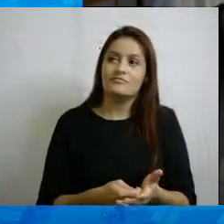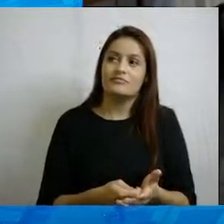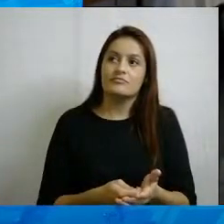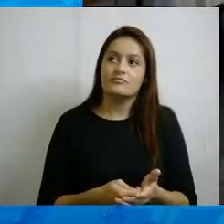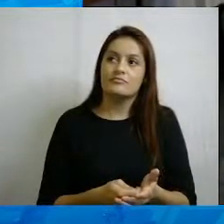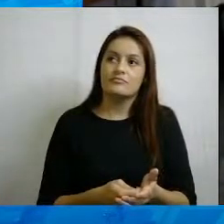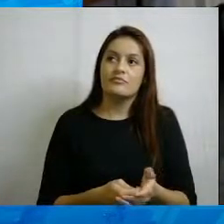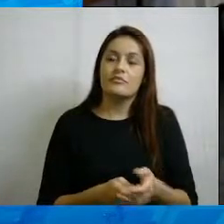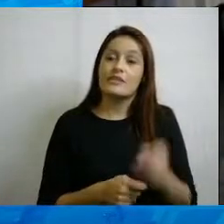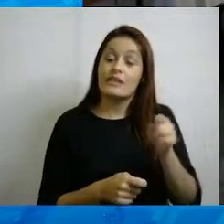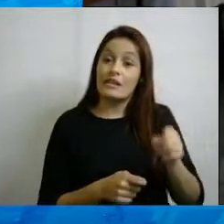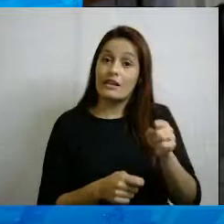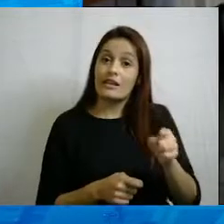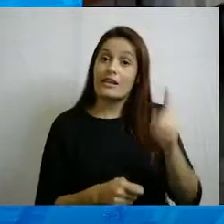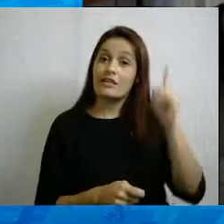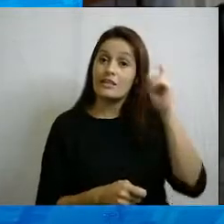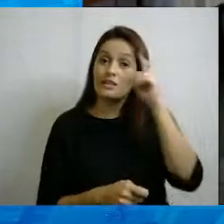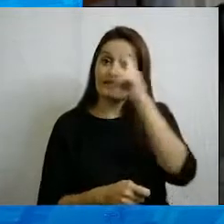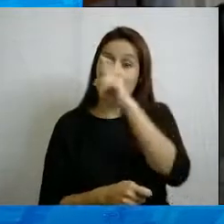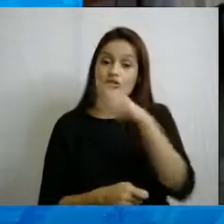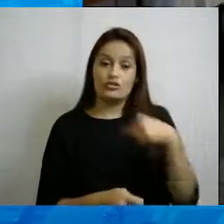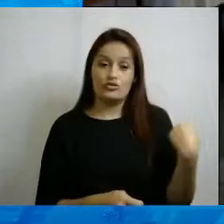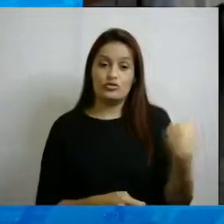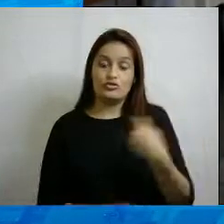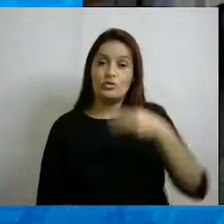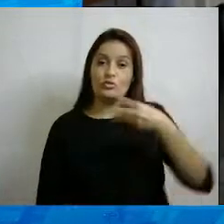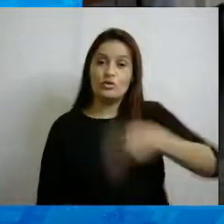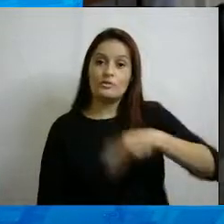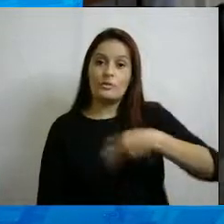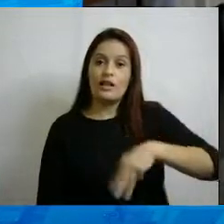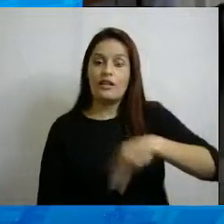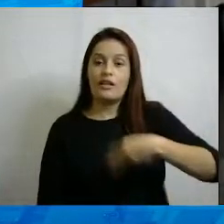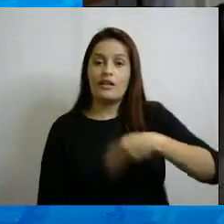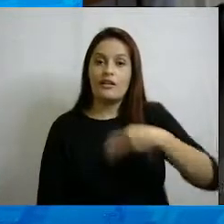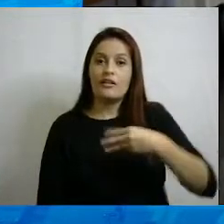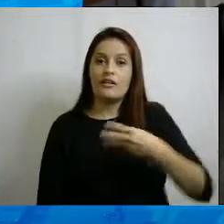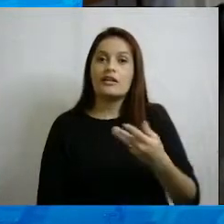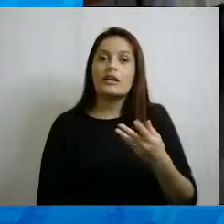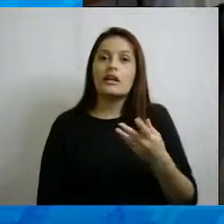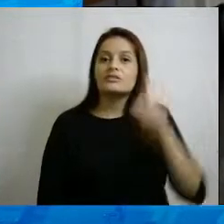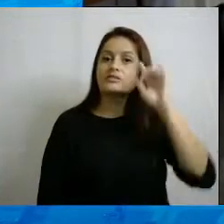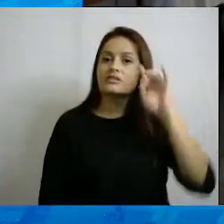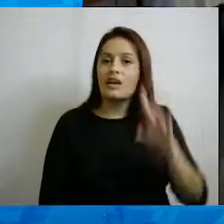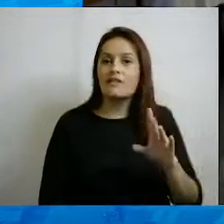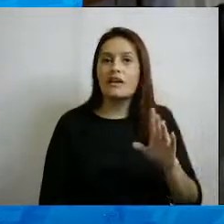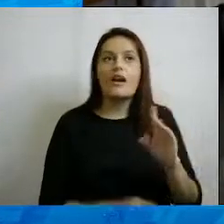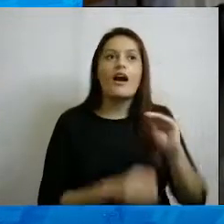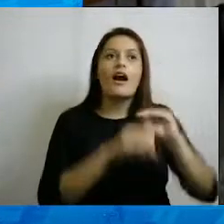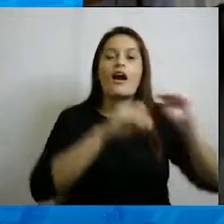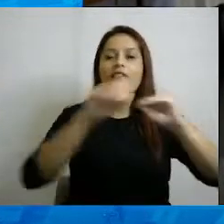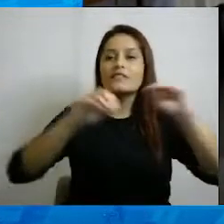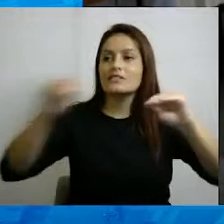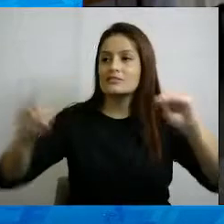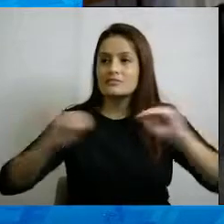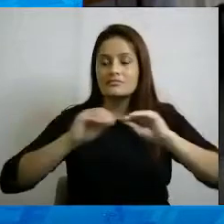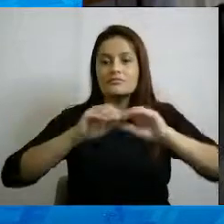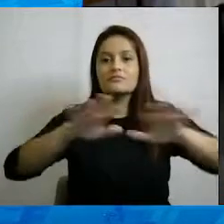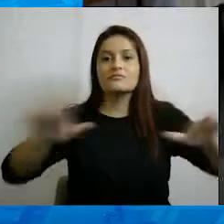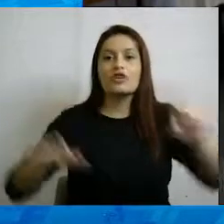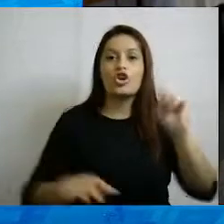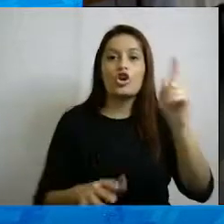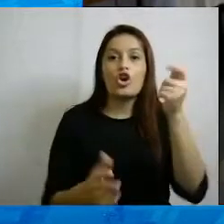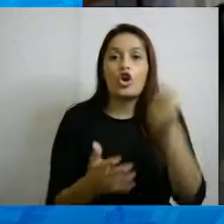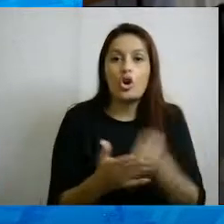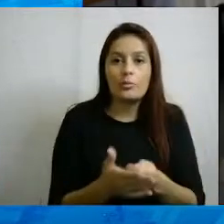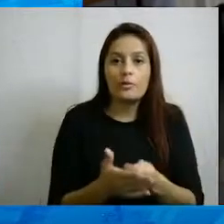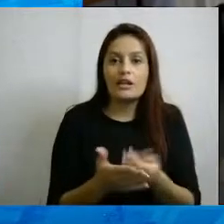esa transacción es difícil que nosotros como municipio, salvo estas campañas preventivas, podamos decir no compre, no